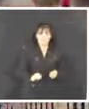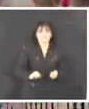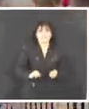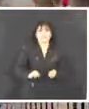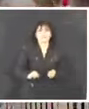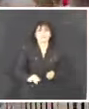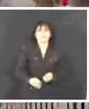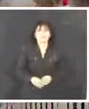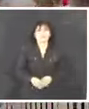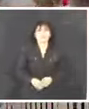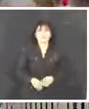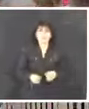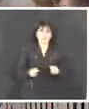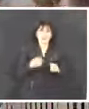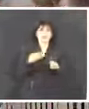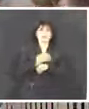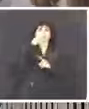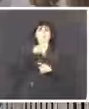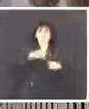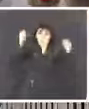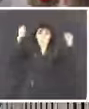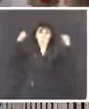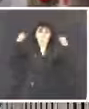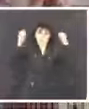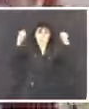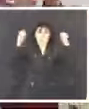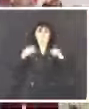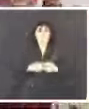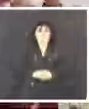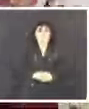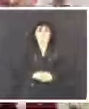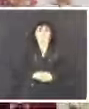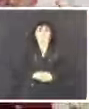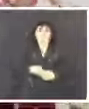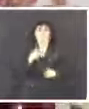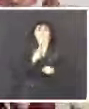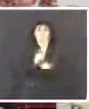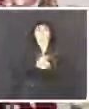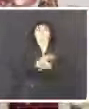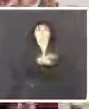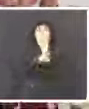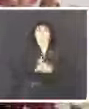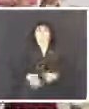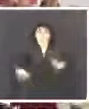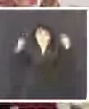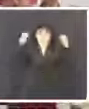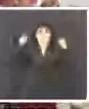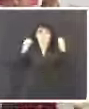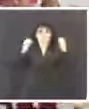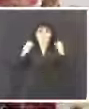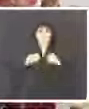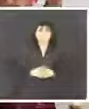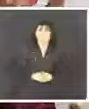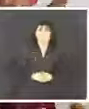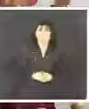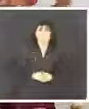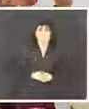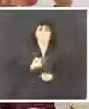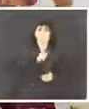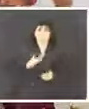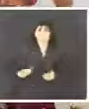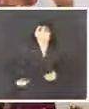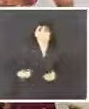¡Que viva el Estado de México! ¡Que viva la fuerte transformación! ¡Que viva el